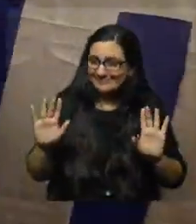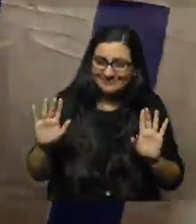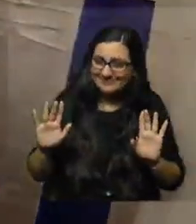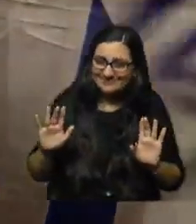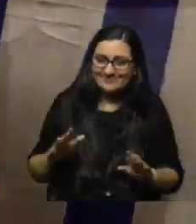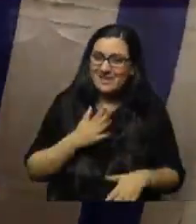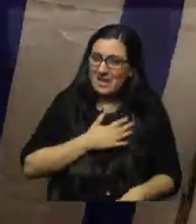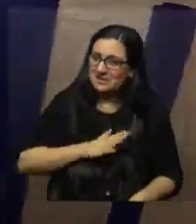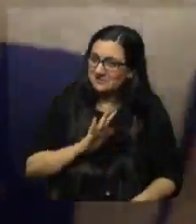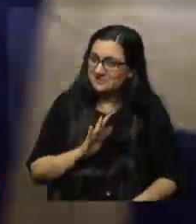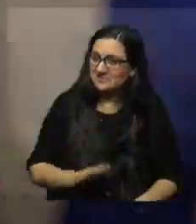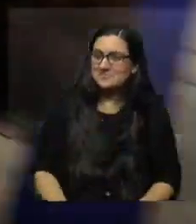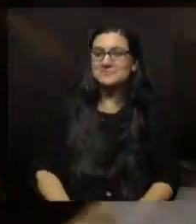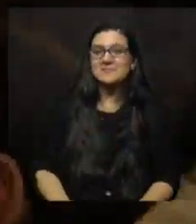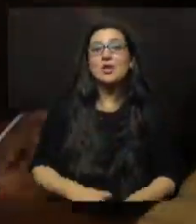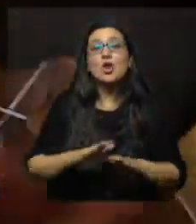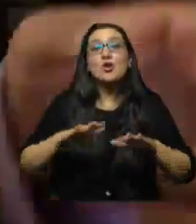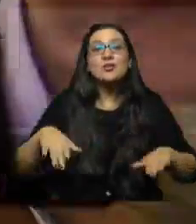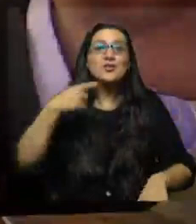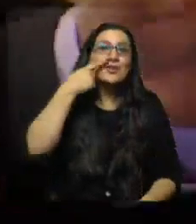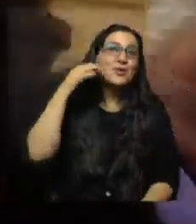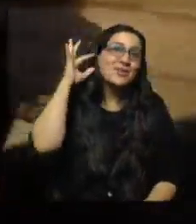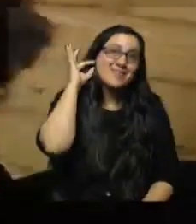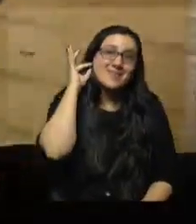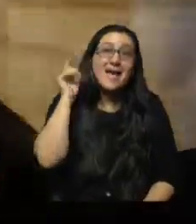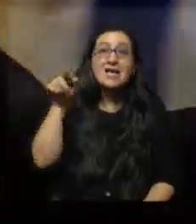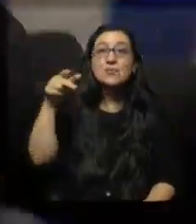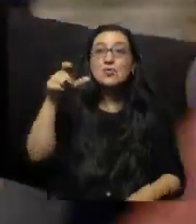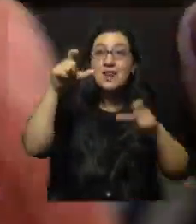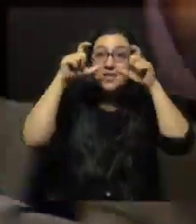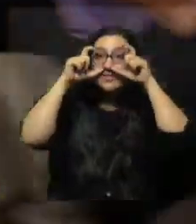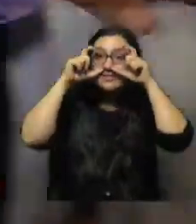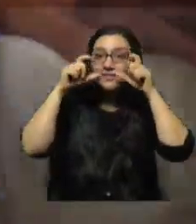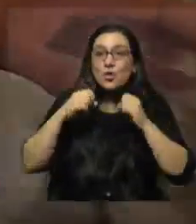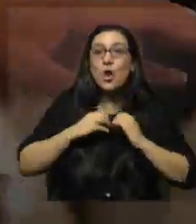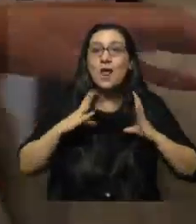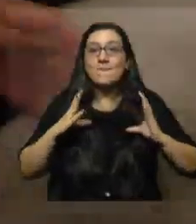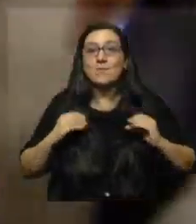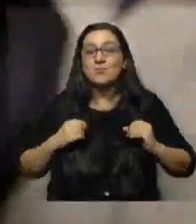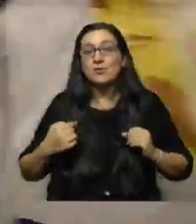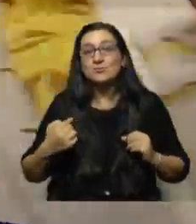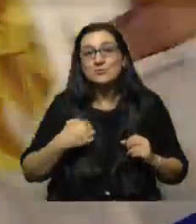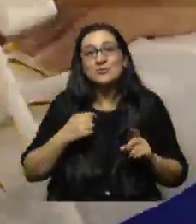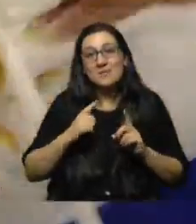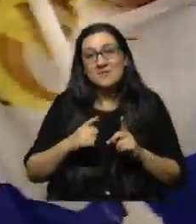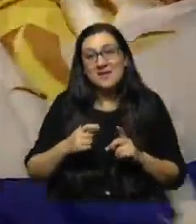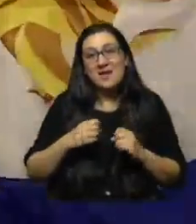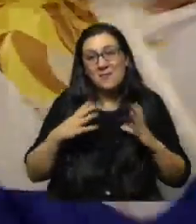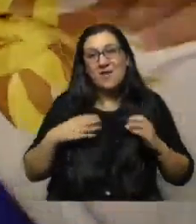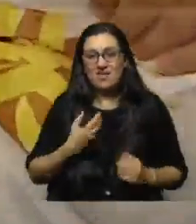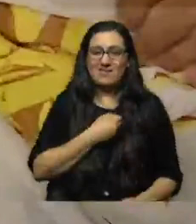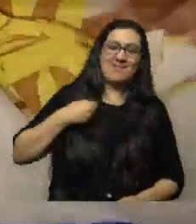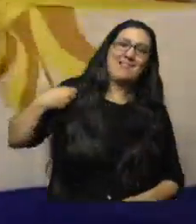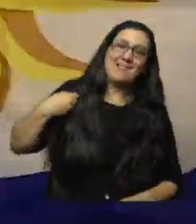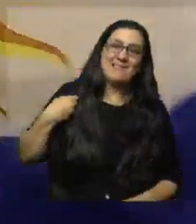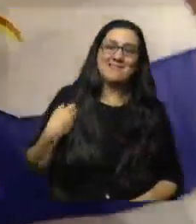No, tranqui. Claro. Bien, los chicos, los niños y las niñas. Acá vemos uno de lentes, a ver, con la moña como yo la tenía en la escuela, ¿no? Hacia un lateral, hacia un